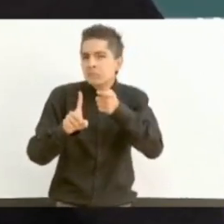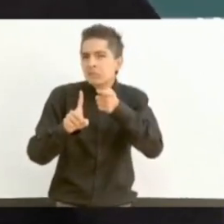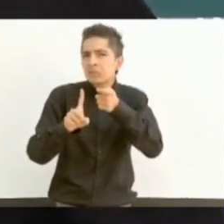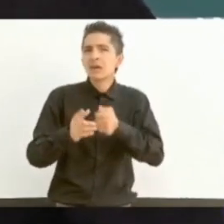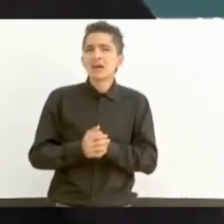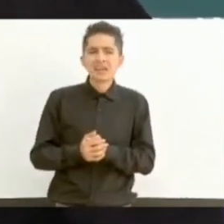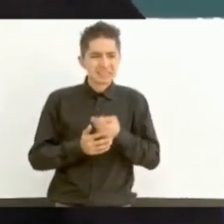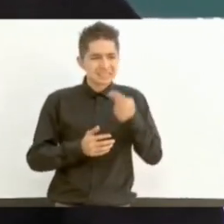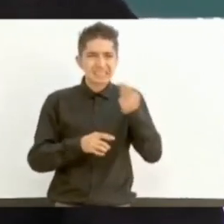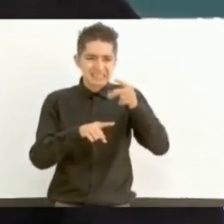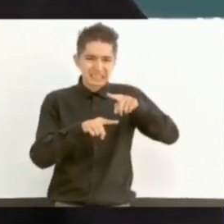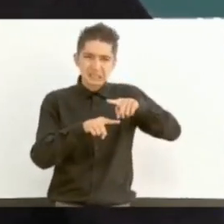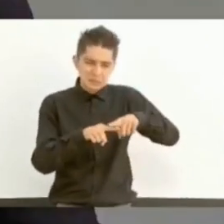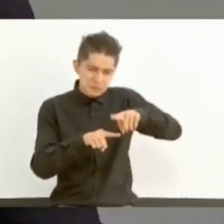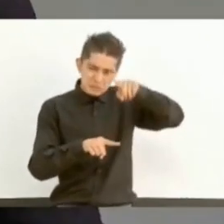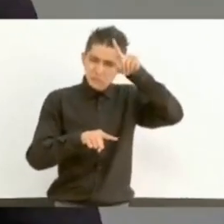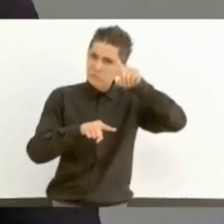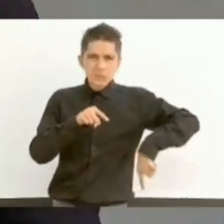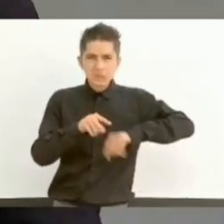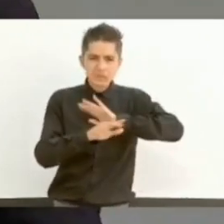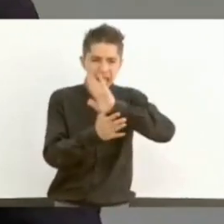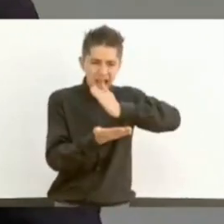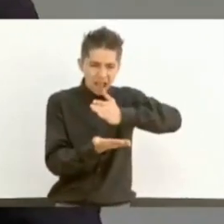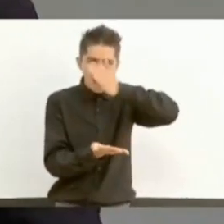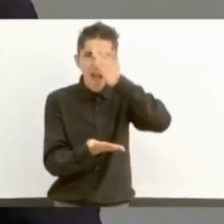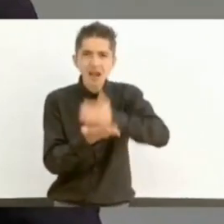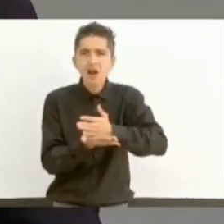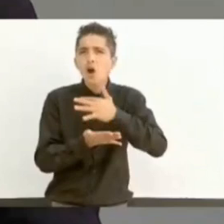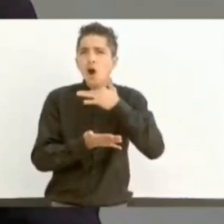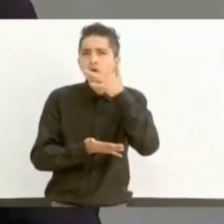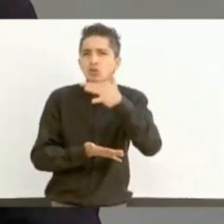es desterrar la corrupción de México,